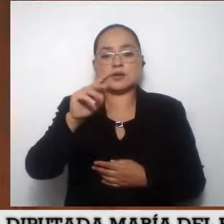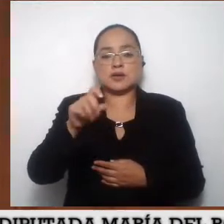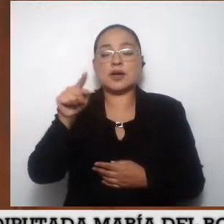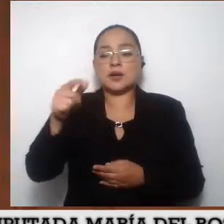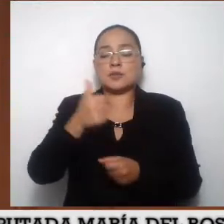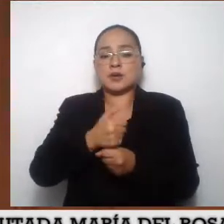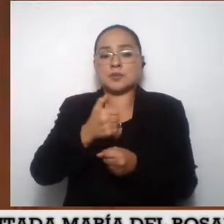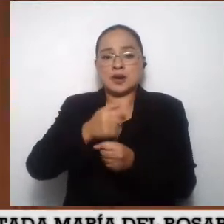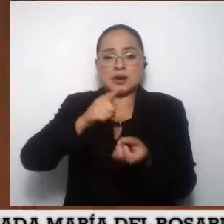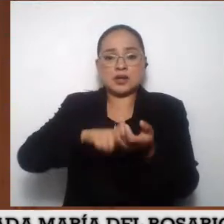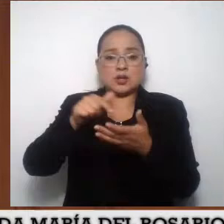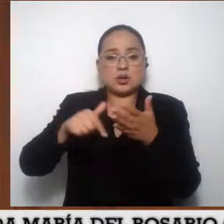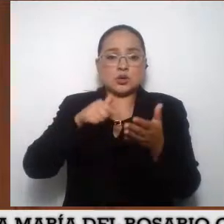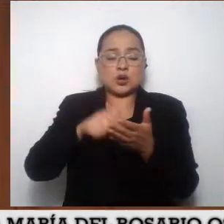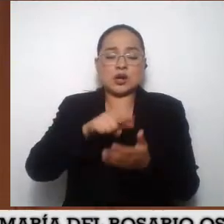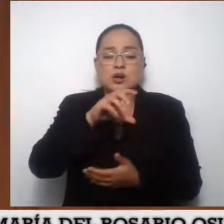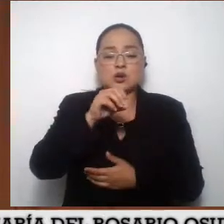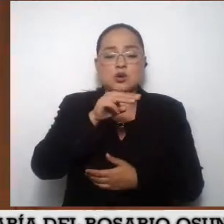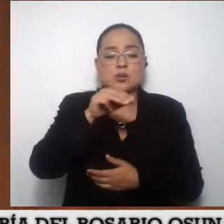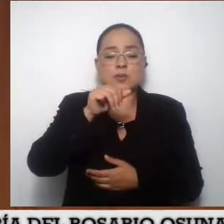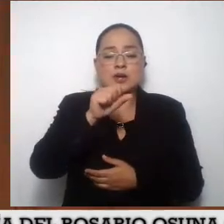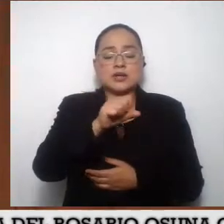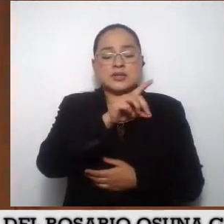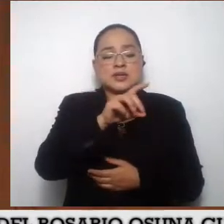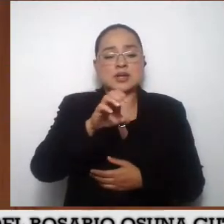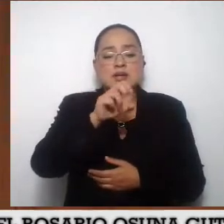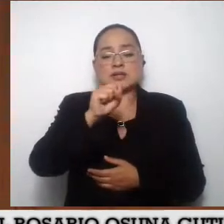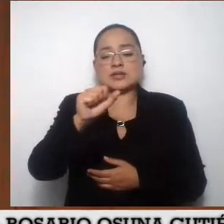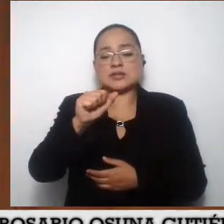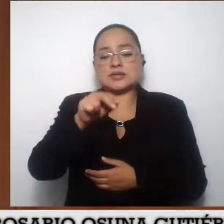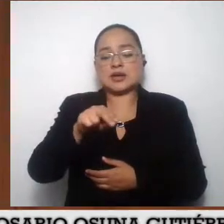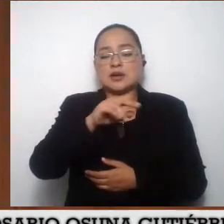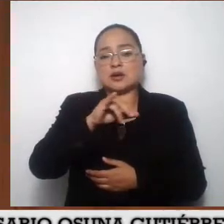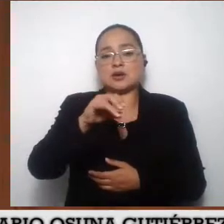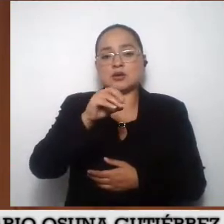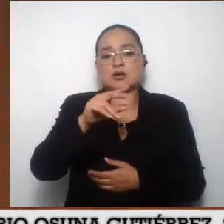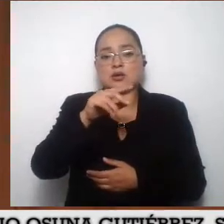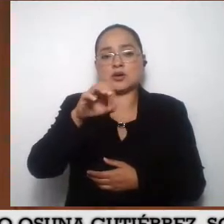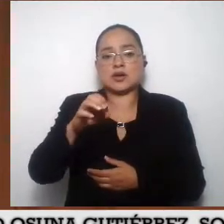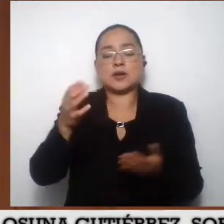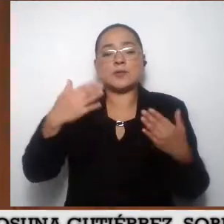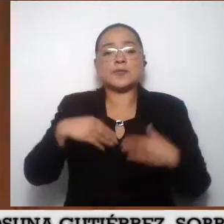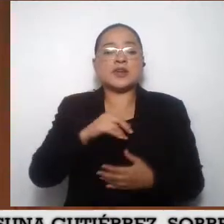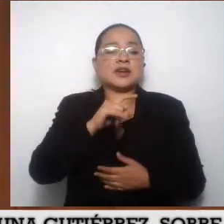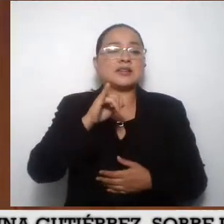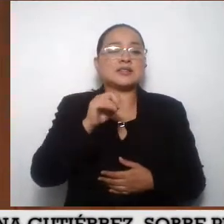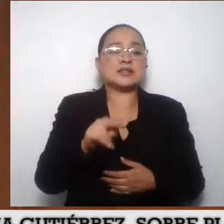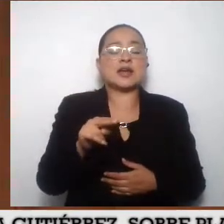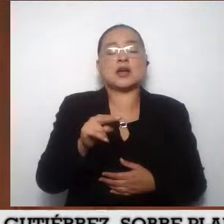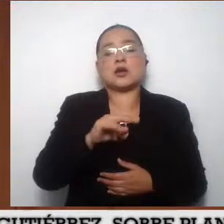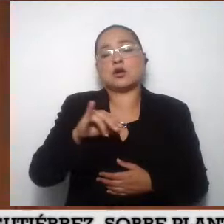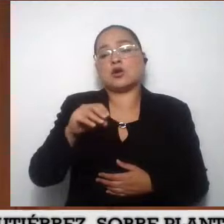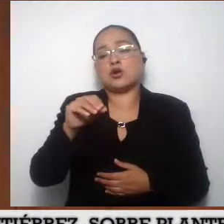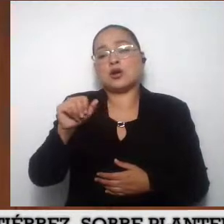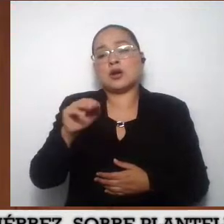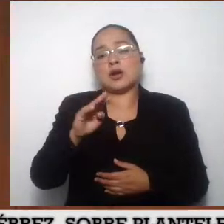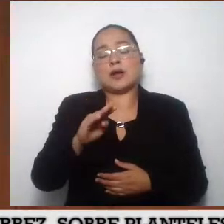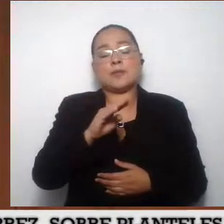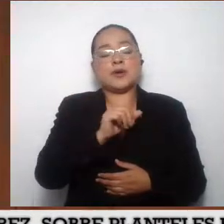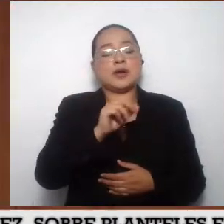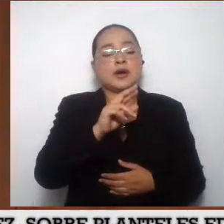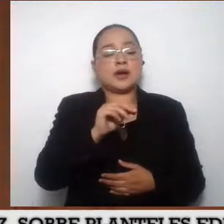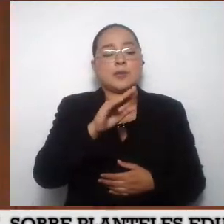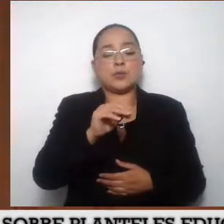fraccionamiento Lomas de San Jorge, a cargo del director Cristian Joab Arangureo Zuna. Cuenta